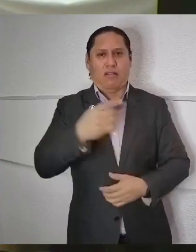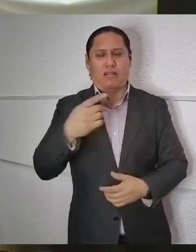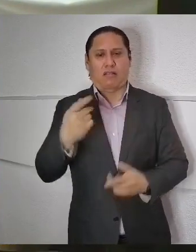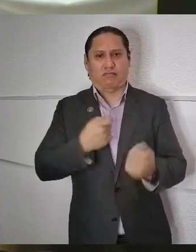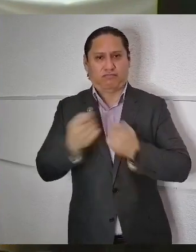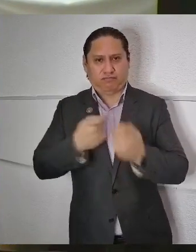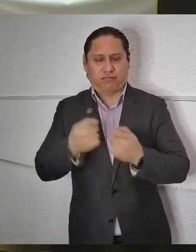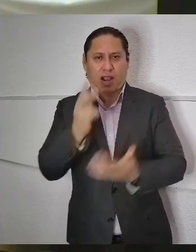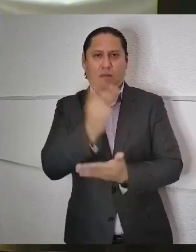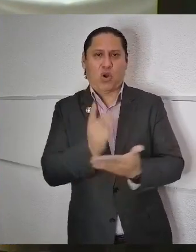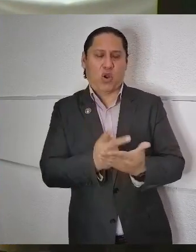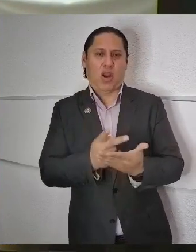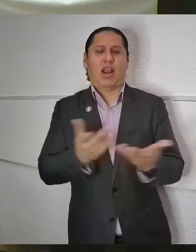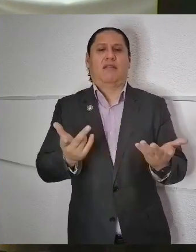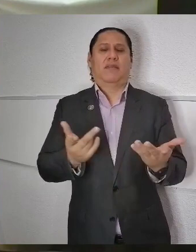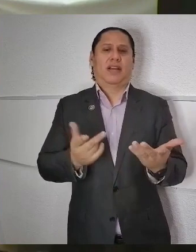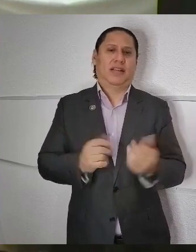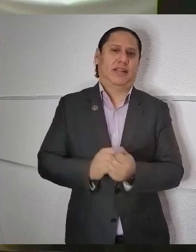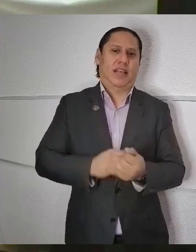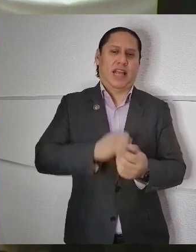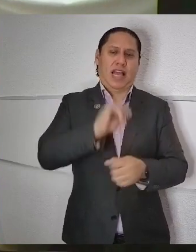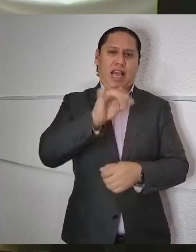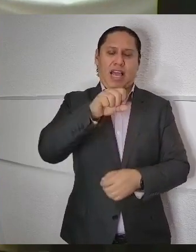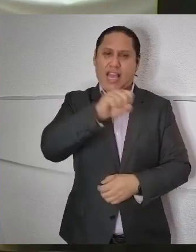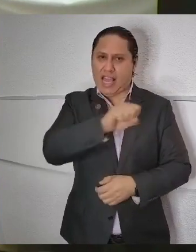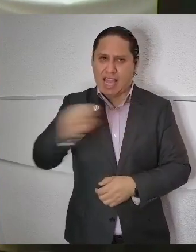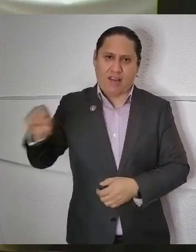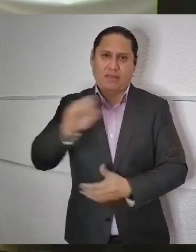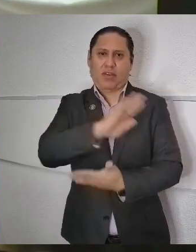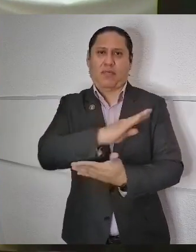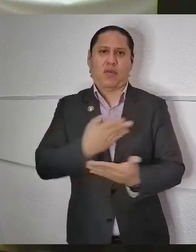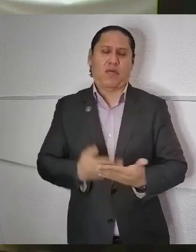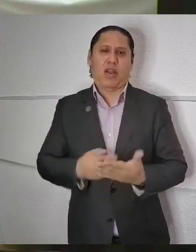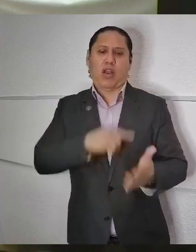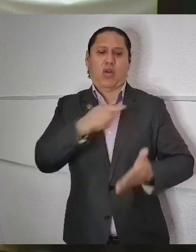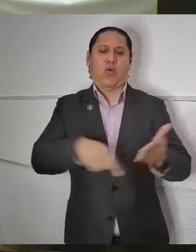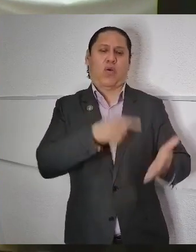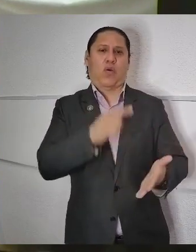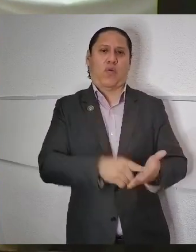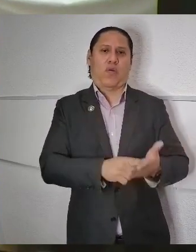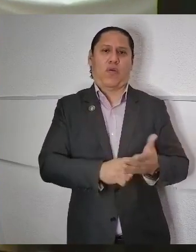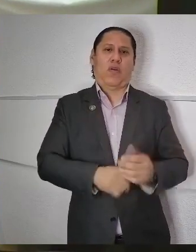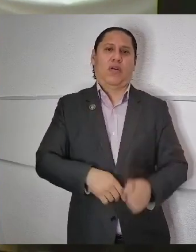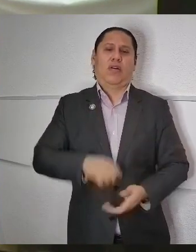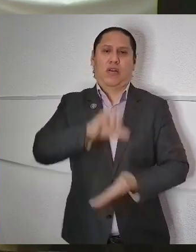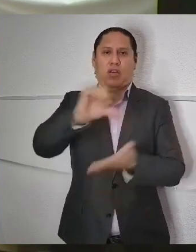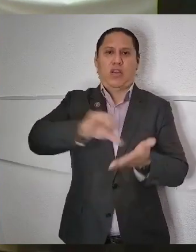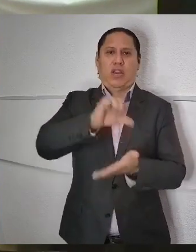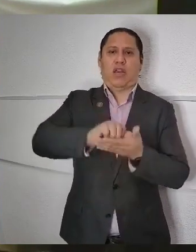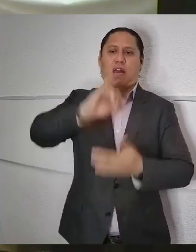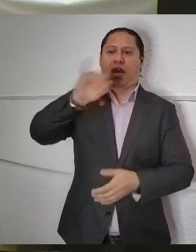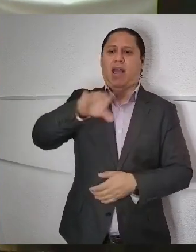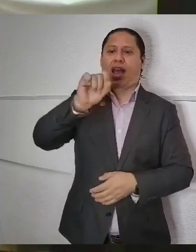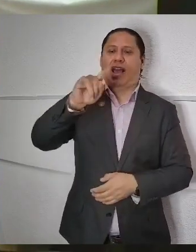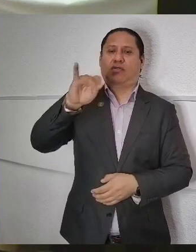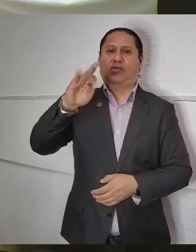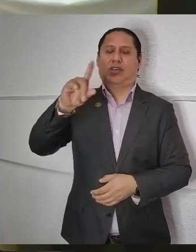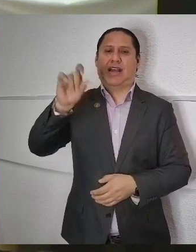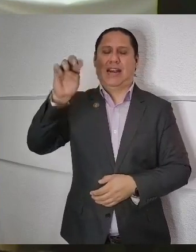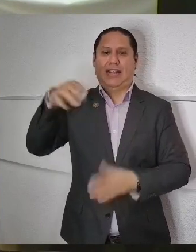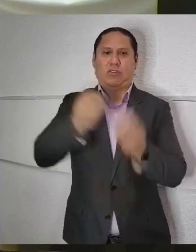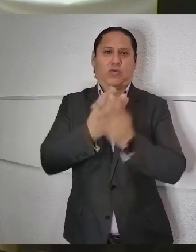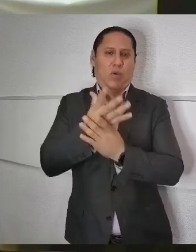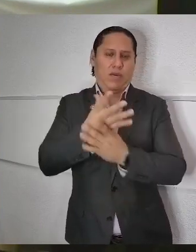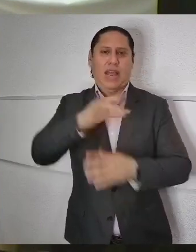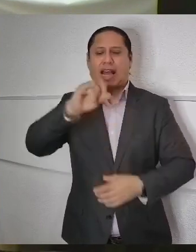el programa IMSS Bienestar, predio ubicado en el fraccionamiento Nueva Jerusalén de esta ciudad. Por